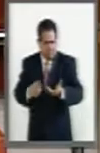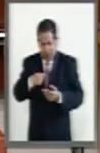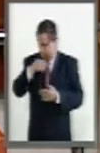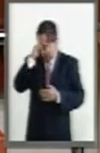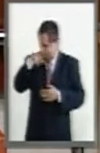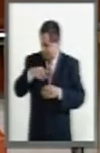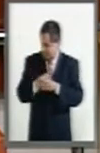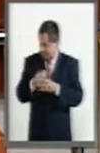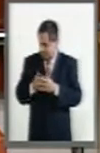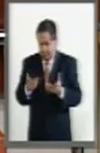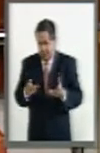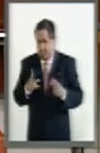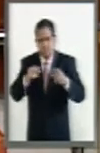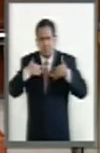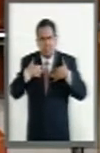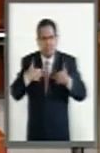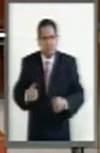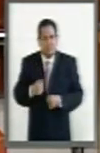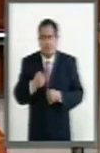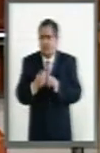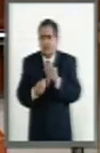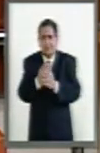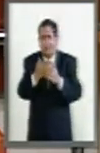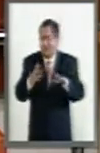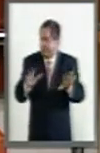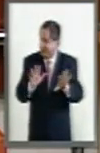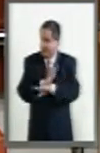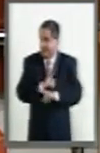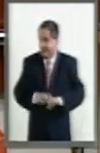verdaderamente es no entender la nueva realidad.